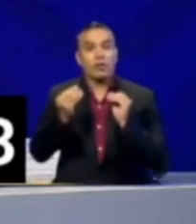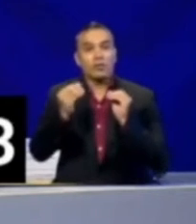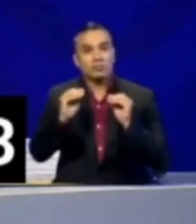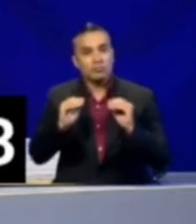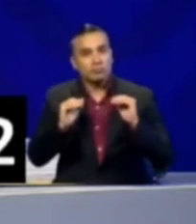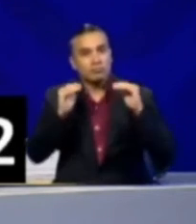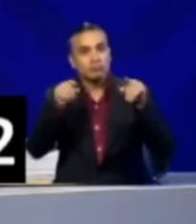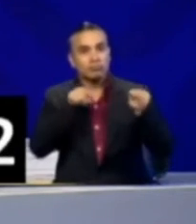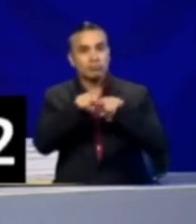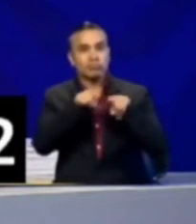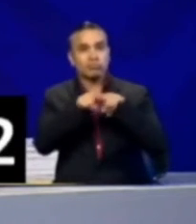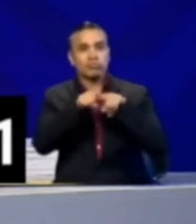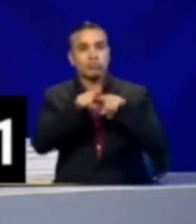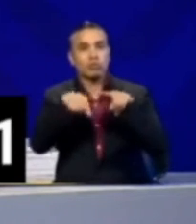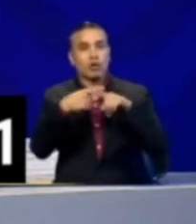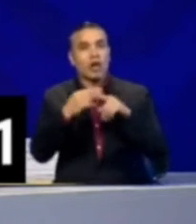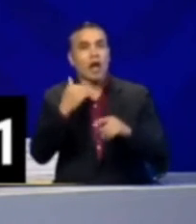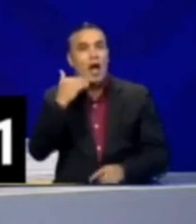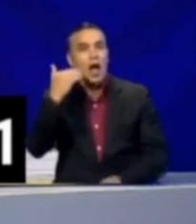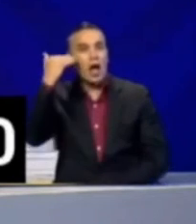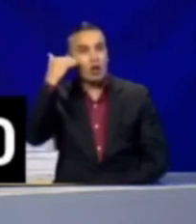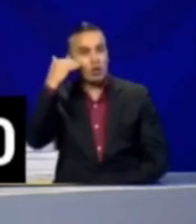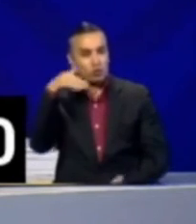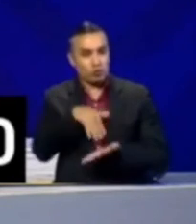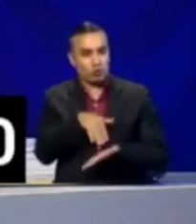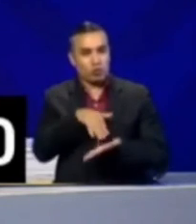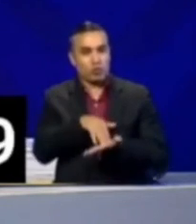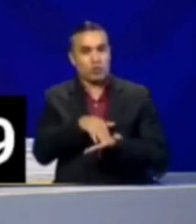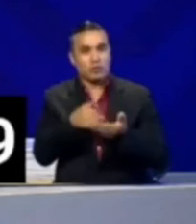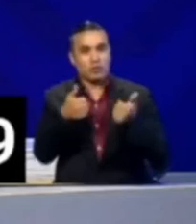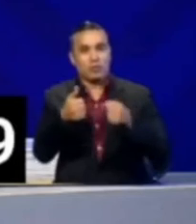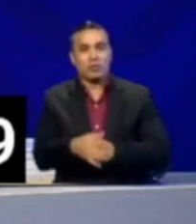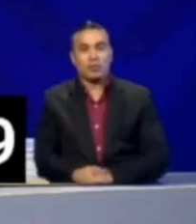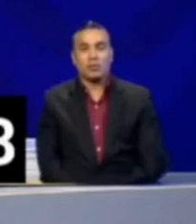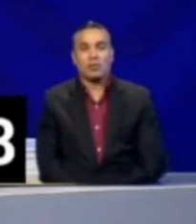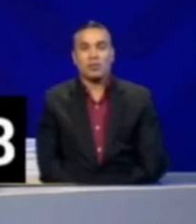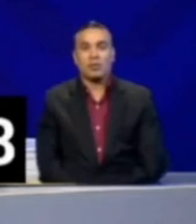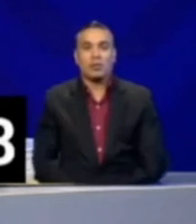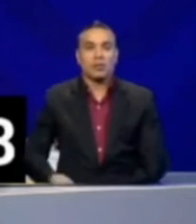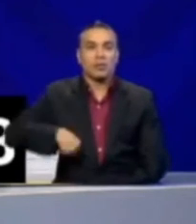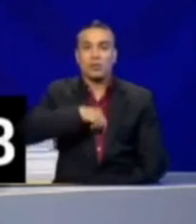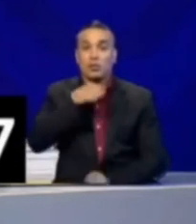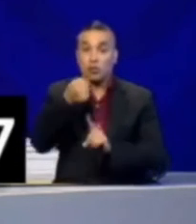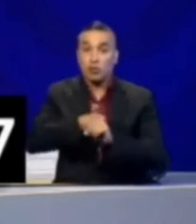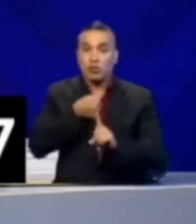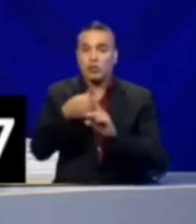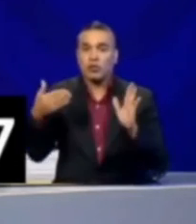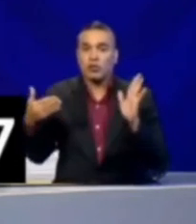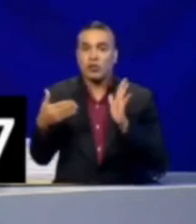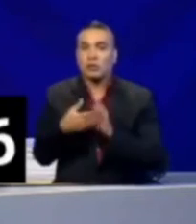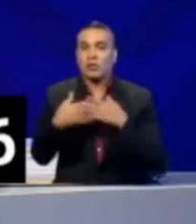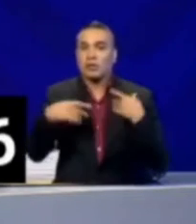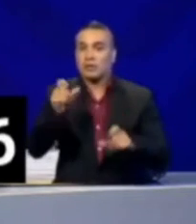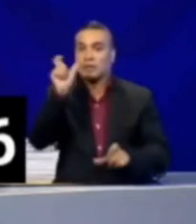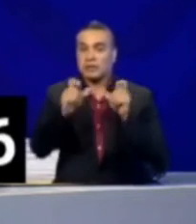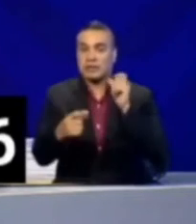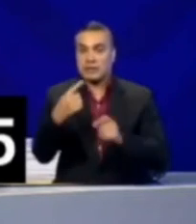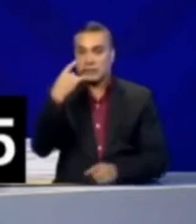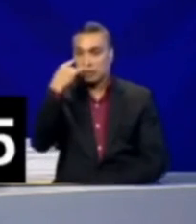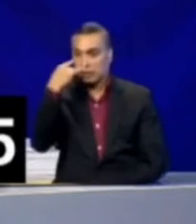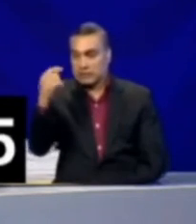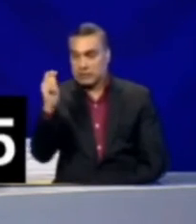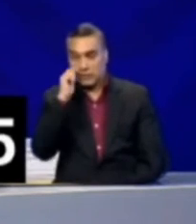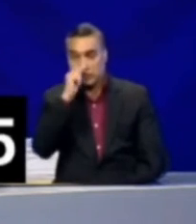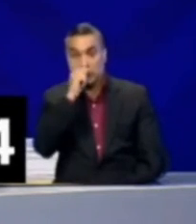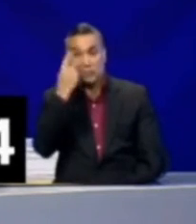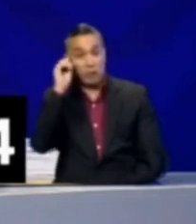sean competitivos en la edad escolar, en la edad colegial. Y lucharemos también contra el consumo de drogas para que el